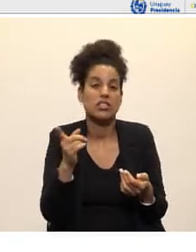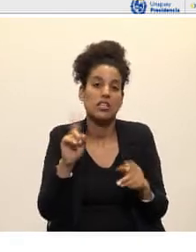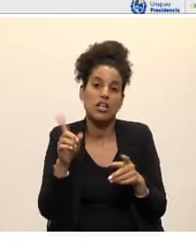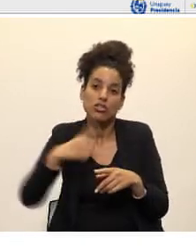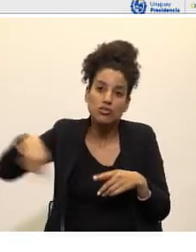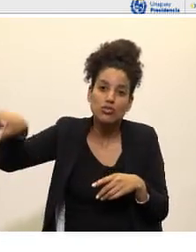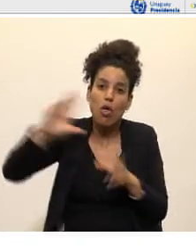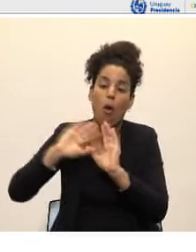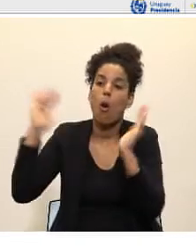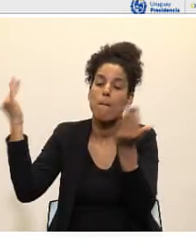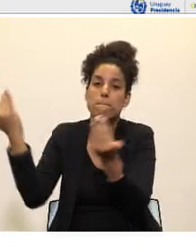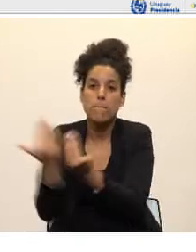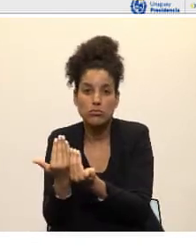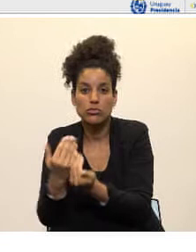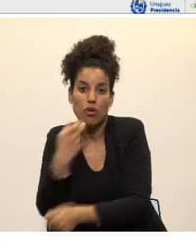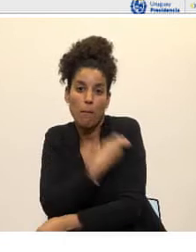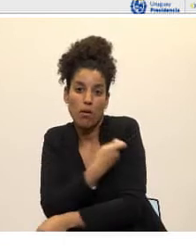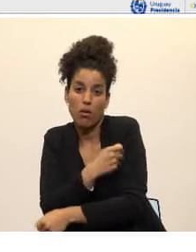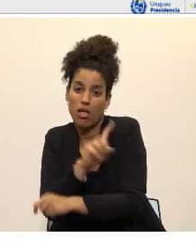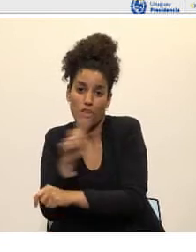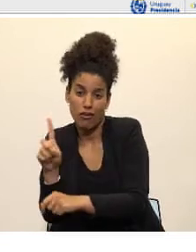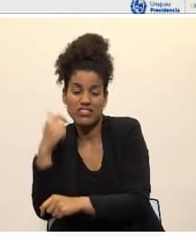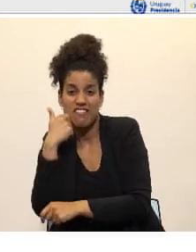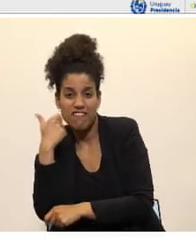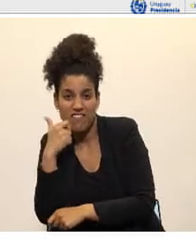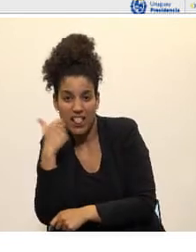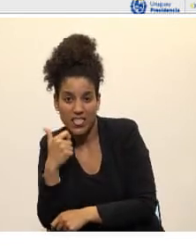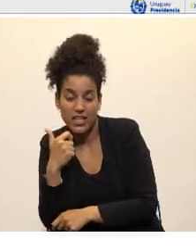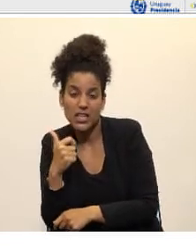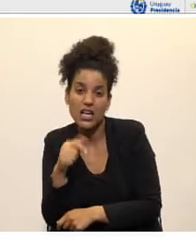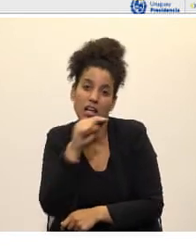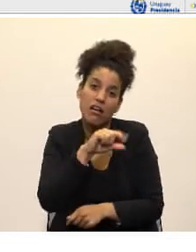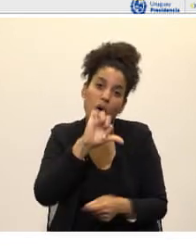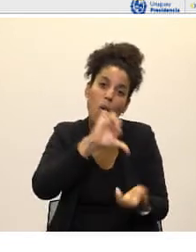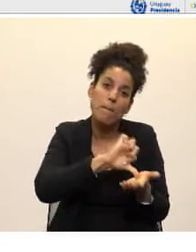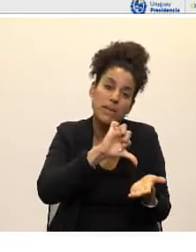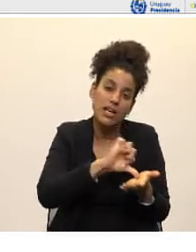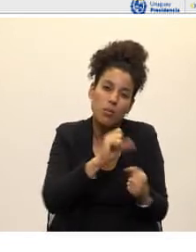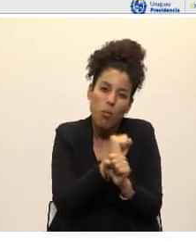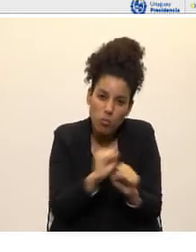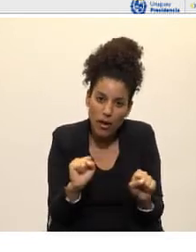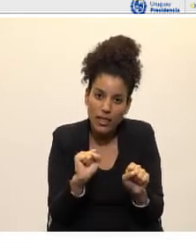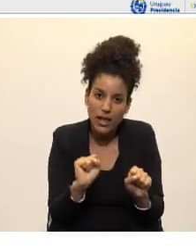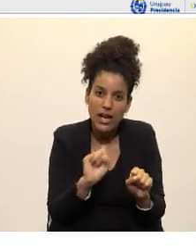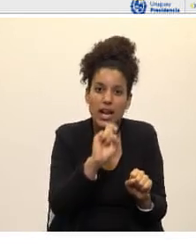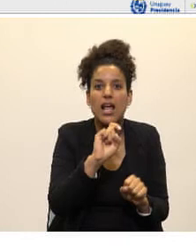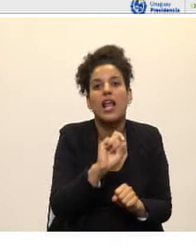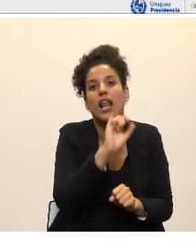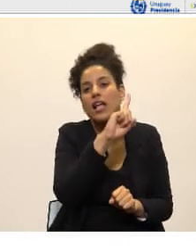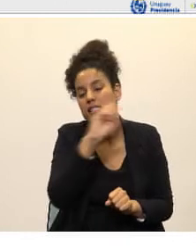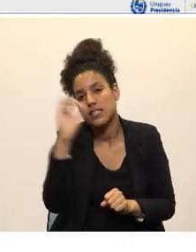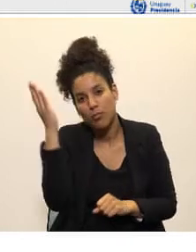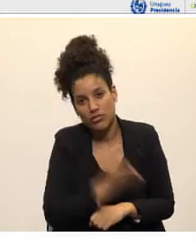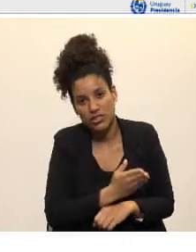importa si un país puede a lo mejor tener el 100% de su población vacunada. ¿Por qué? Porque esto